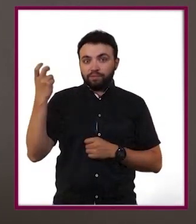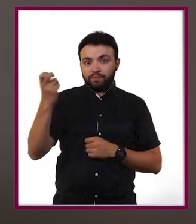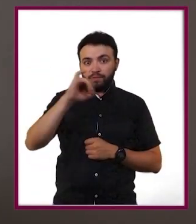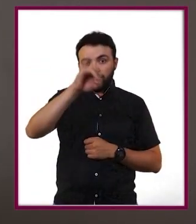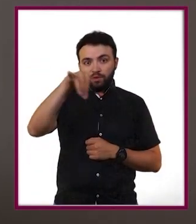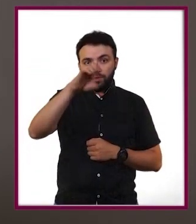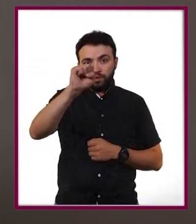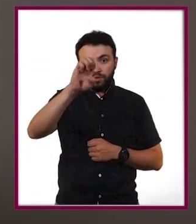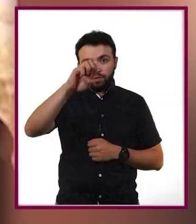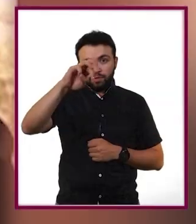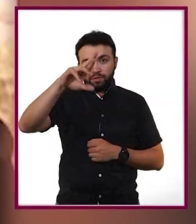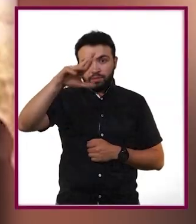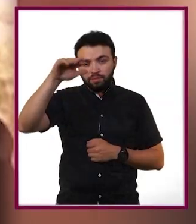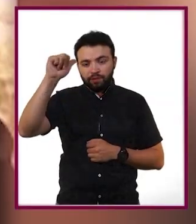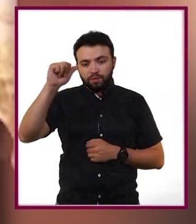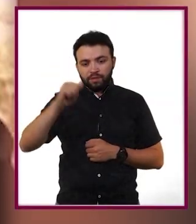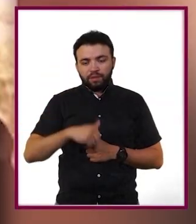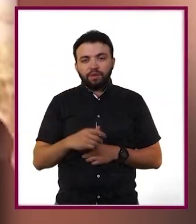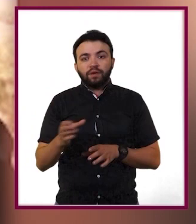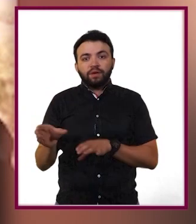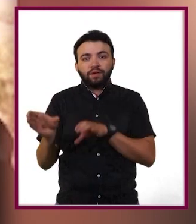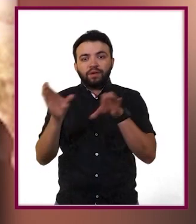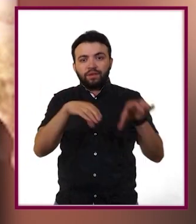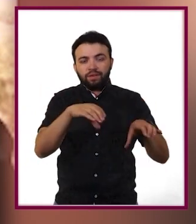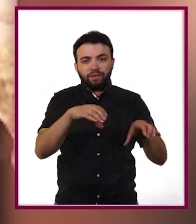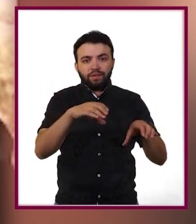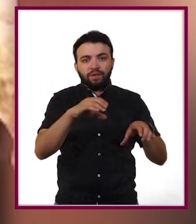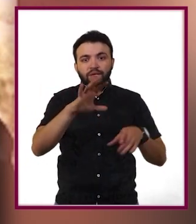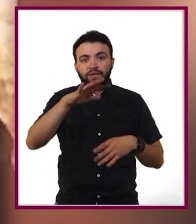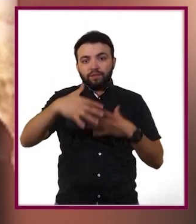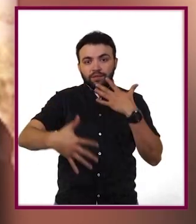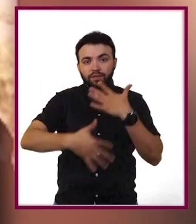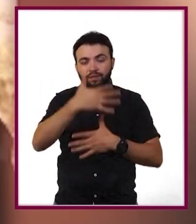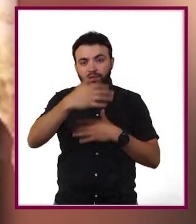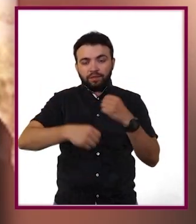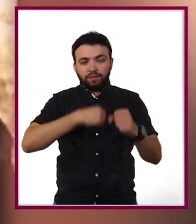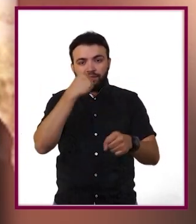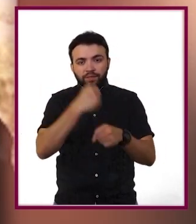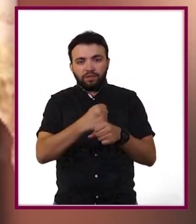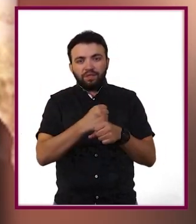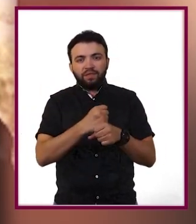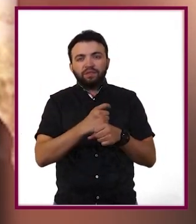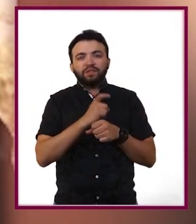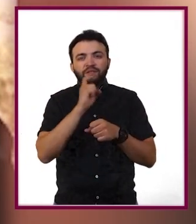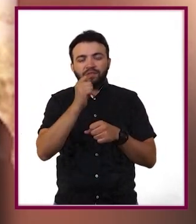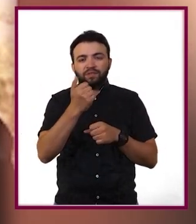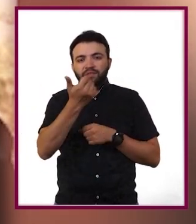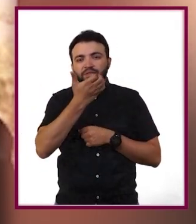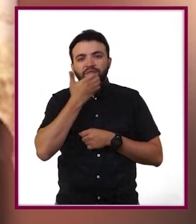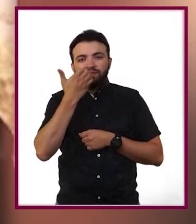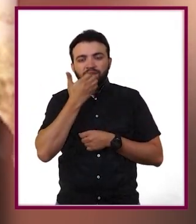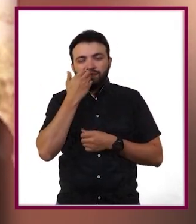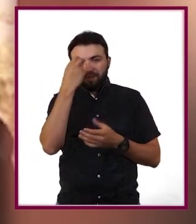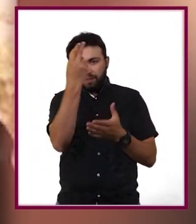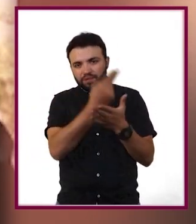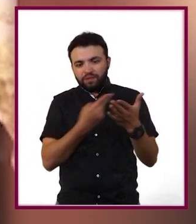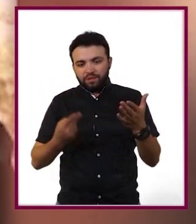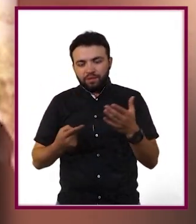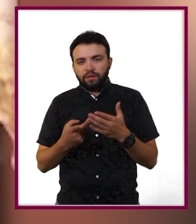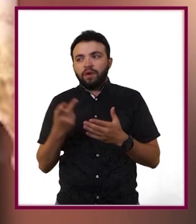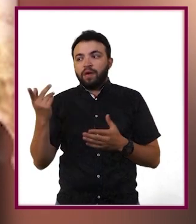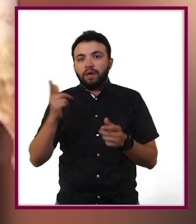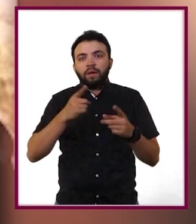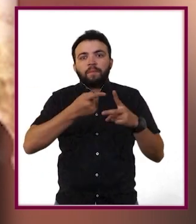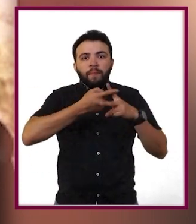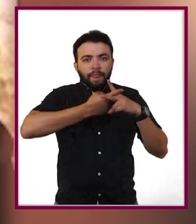científicas? José María Velasco entró a la Academia de San Carlos a los 15 años y ahí